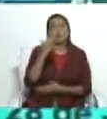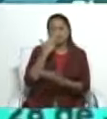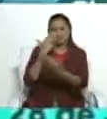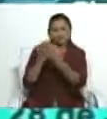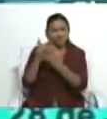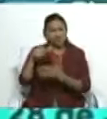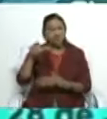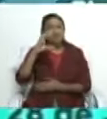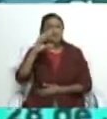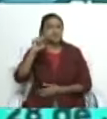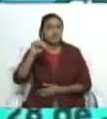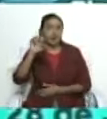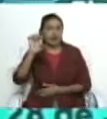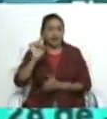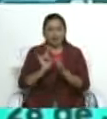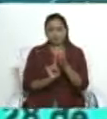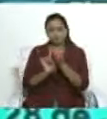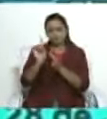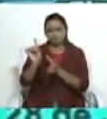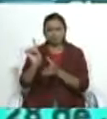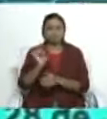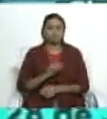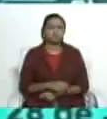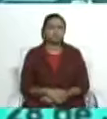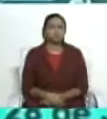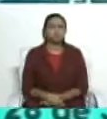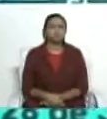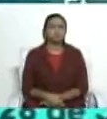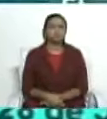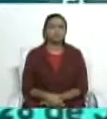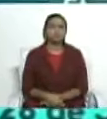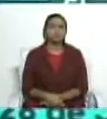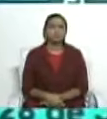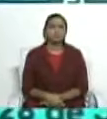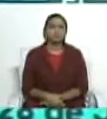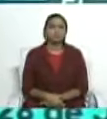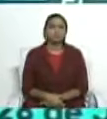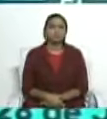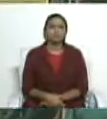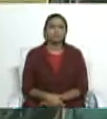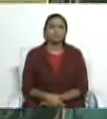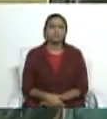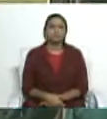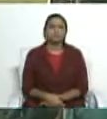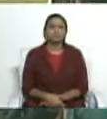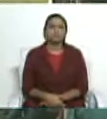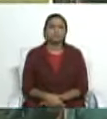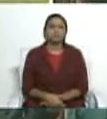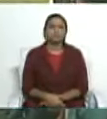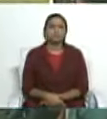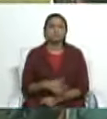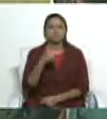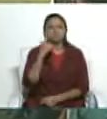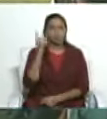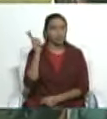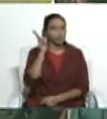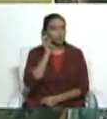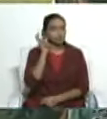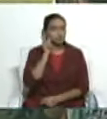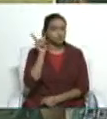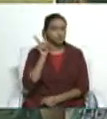Nacional Electoral. Ya también ha presentado ante la Junta Nacional. Vamos a escuchar de inmediato.